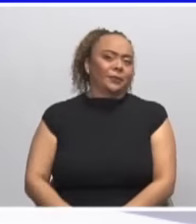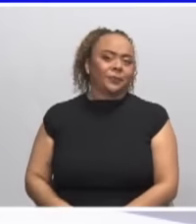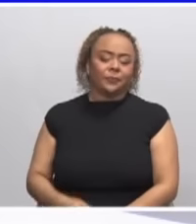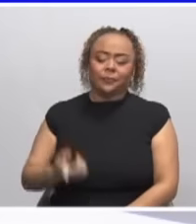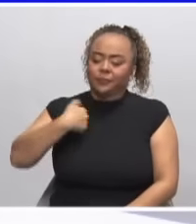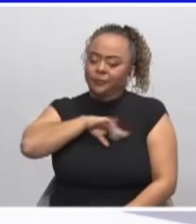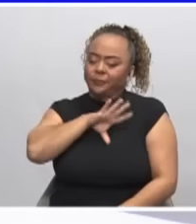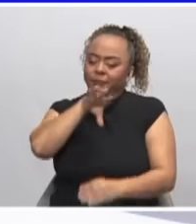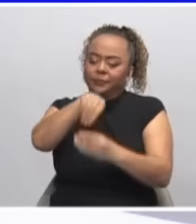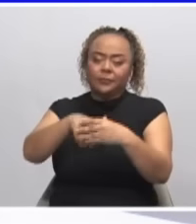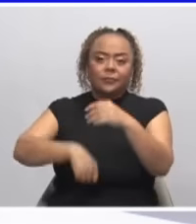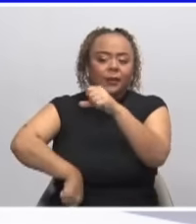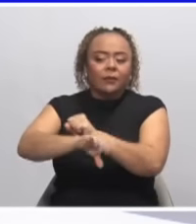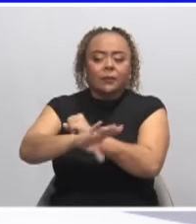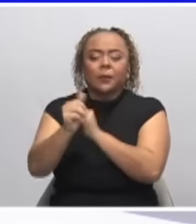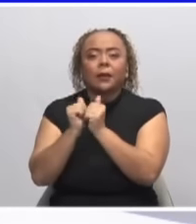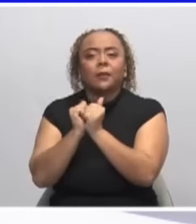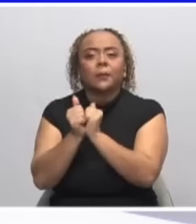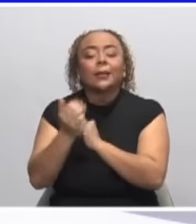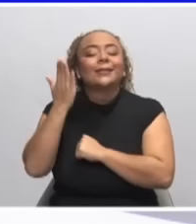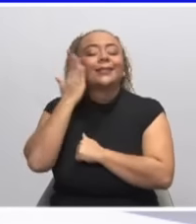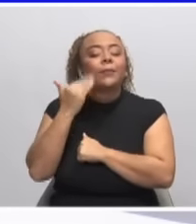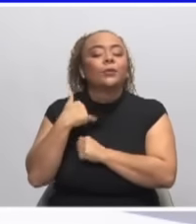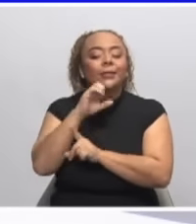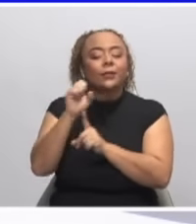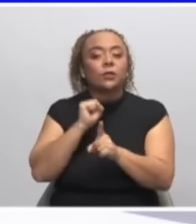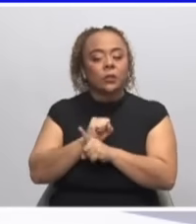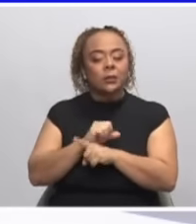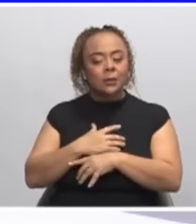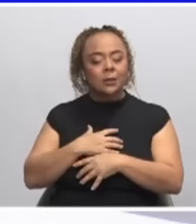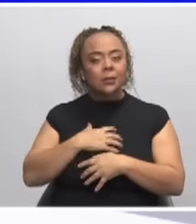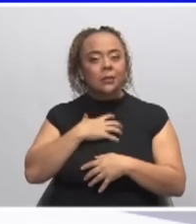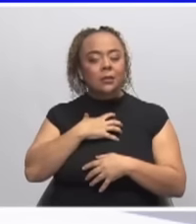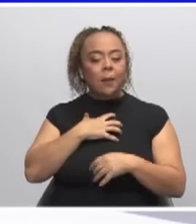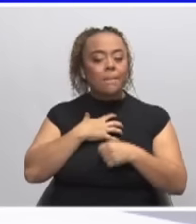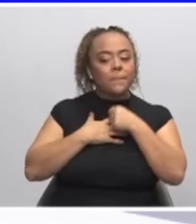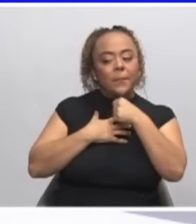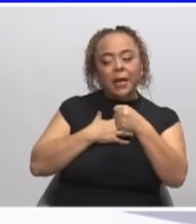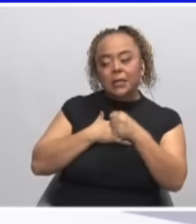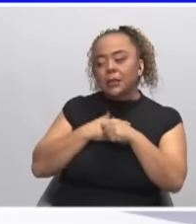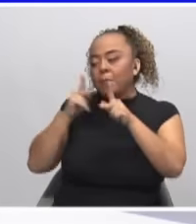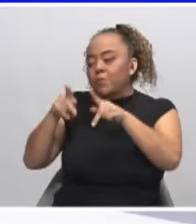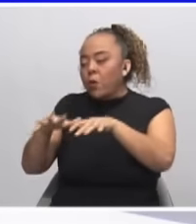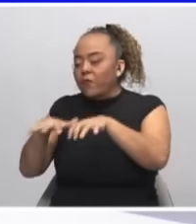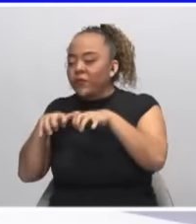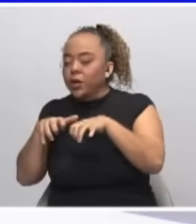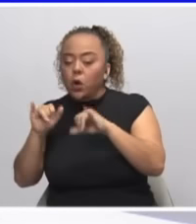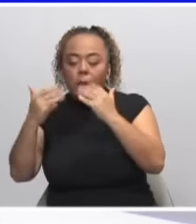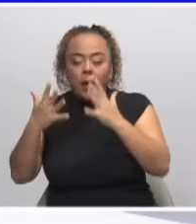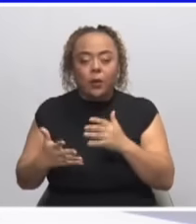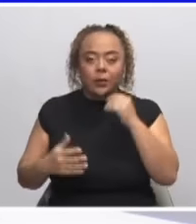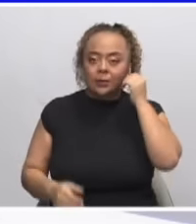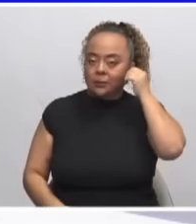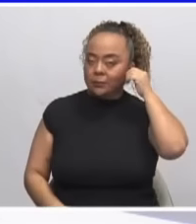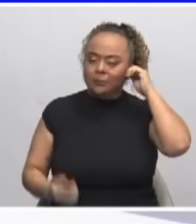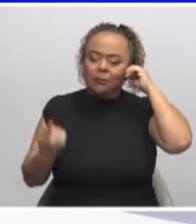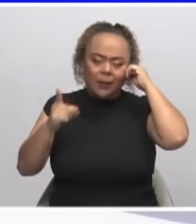estamos metidos en el fútbol y en el deporte sabemos cuando hay situaciones tensas entre prensa entre público entre jugadores